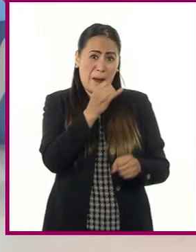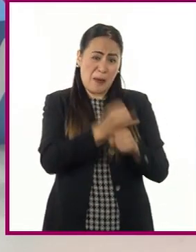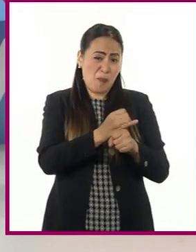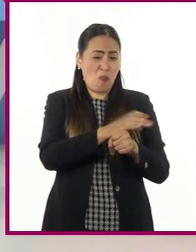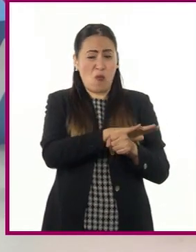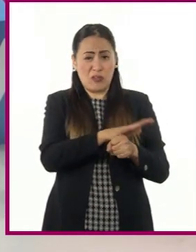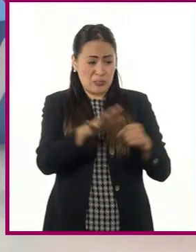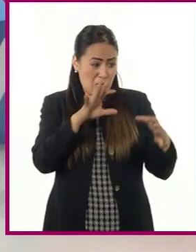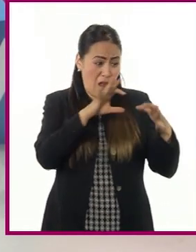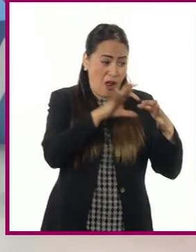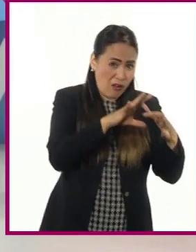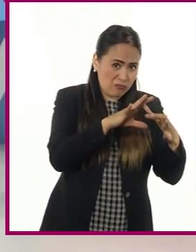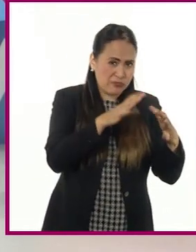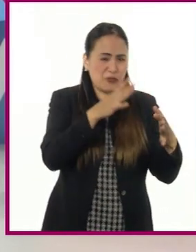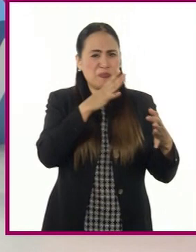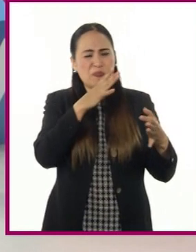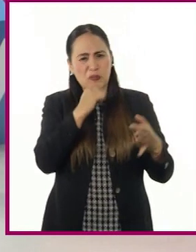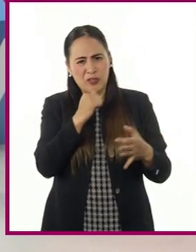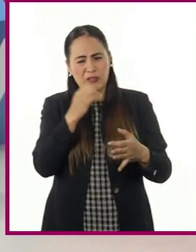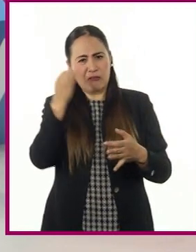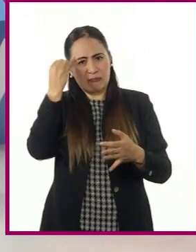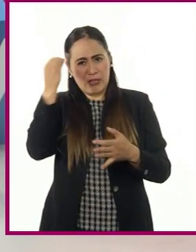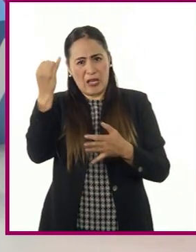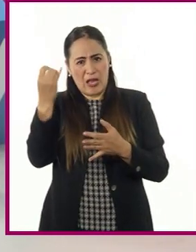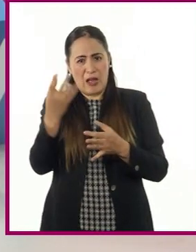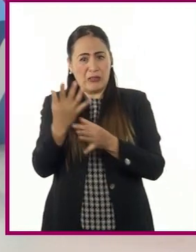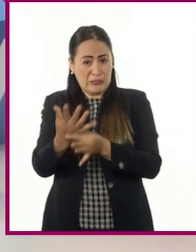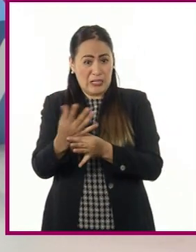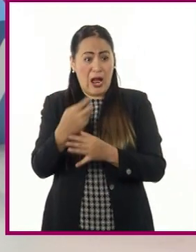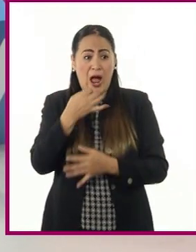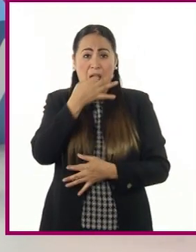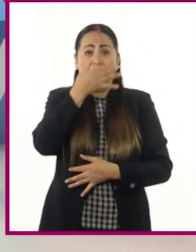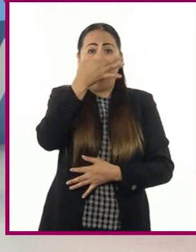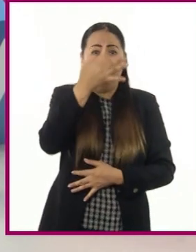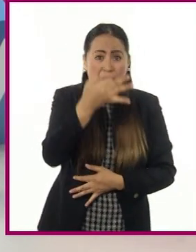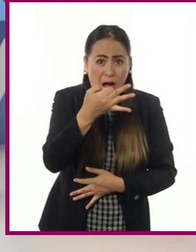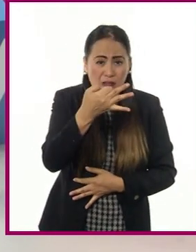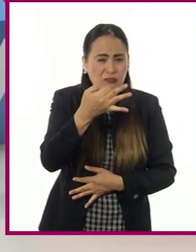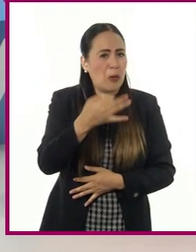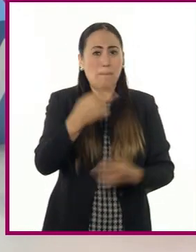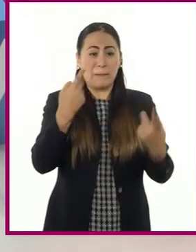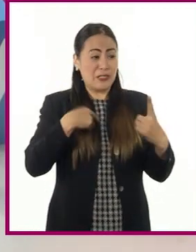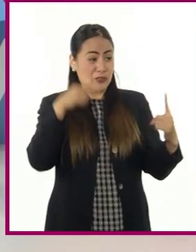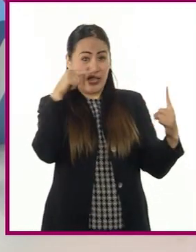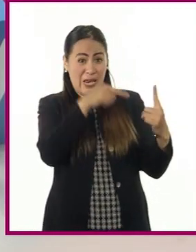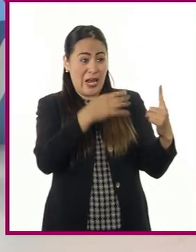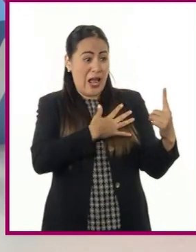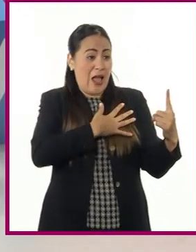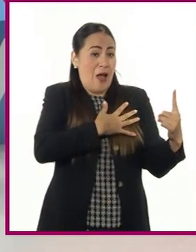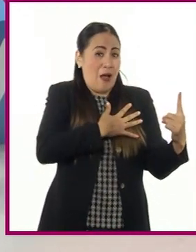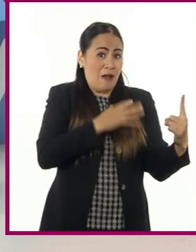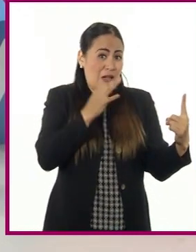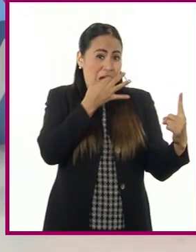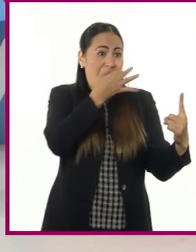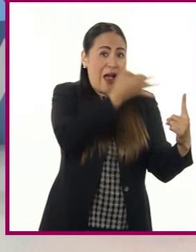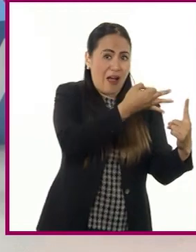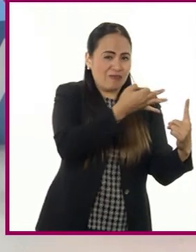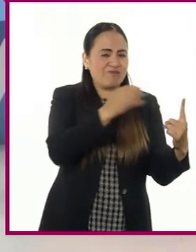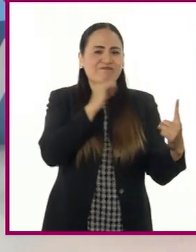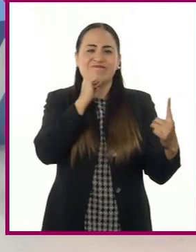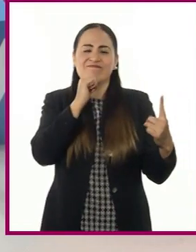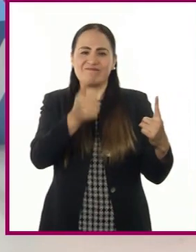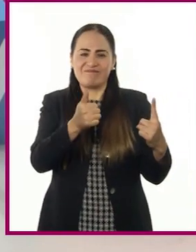un amor que el autor no dice a nadie, ni siquiera a la persona que ama. Podemos